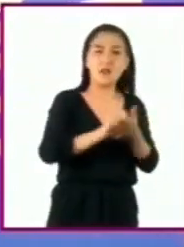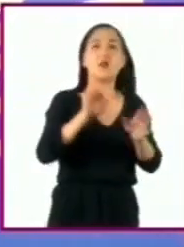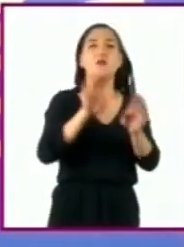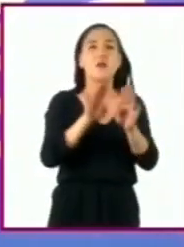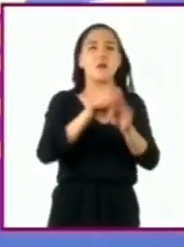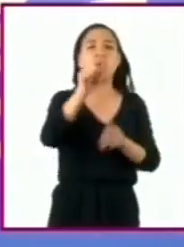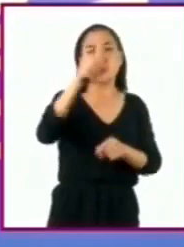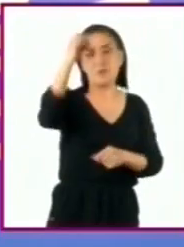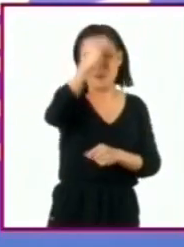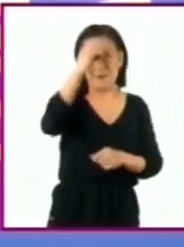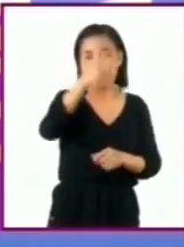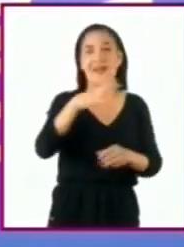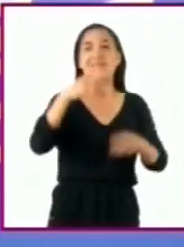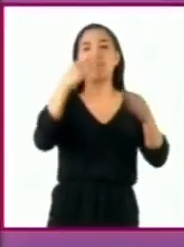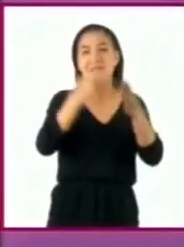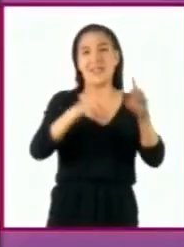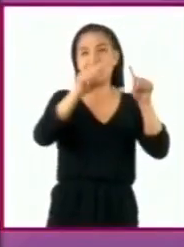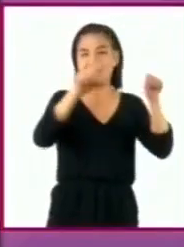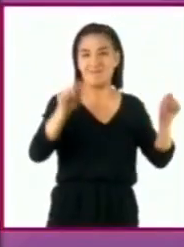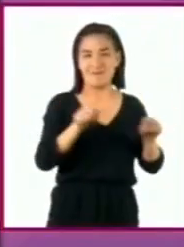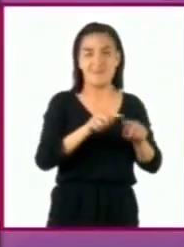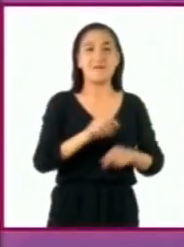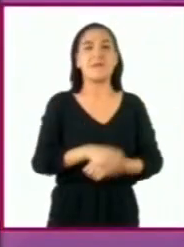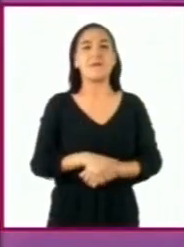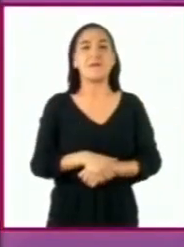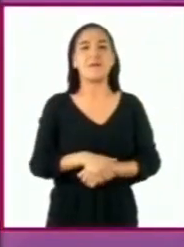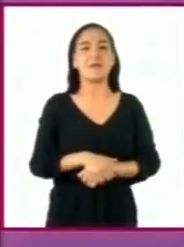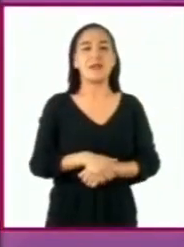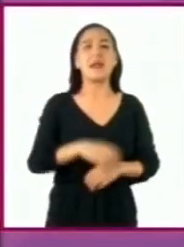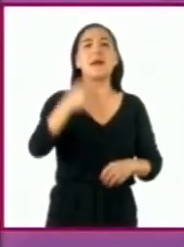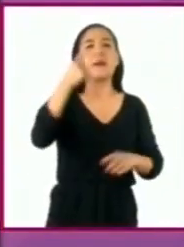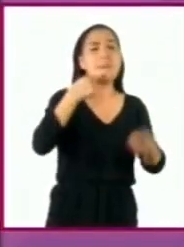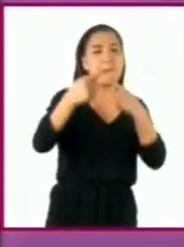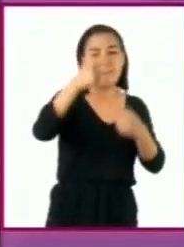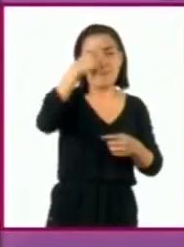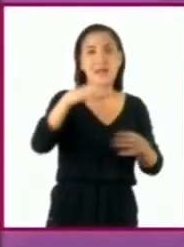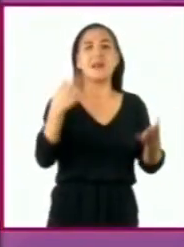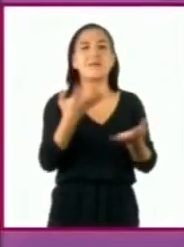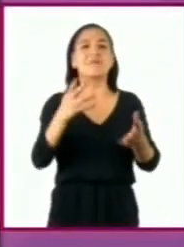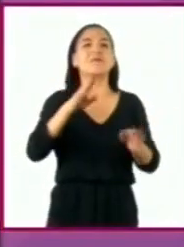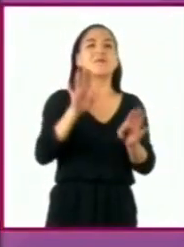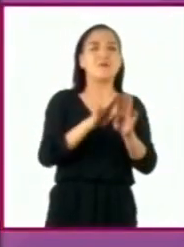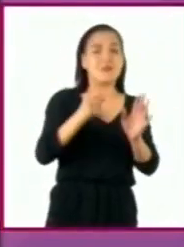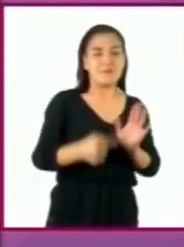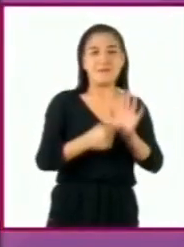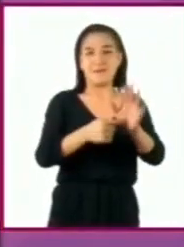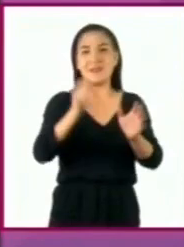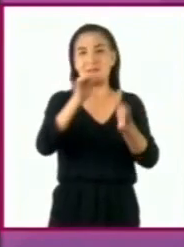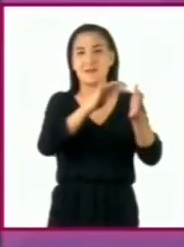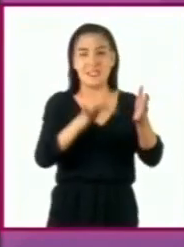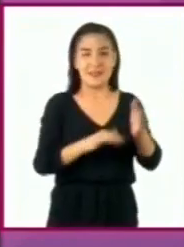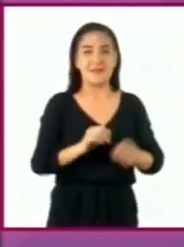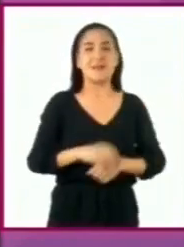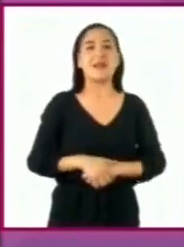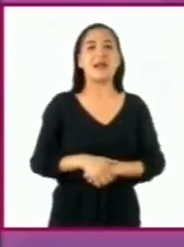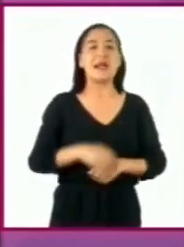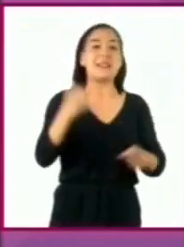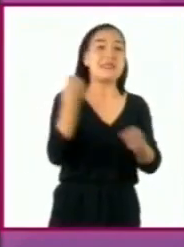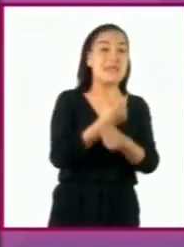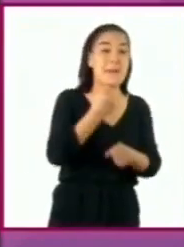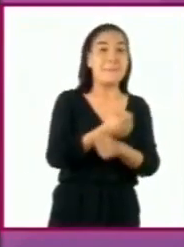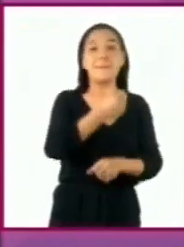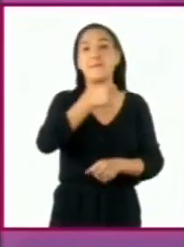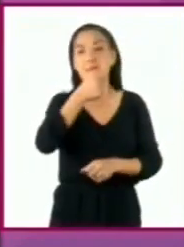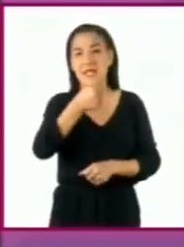información que falta en la tabla. Criterios para evaluar la utilidad de los textos. Fuentes evaluadas. Zapatos